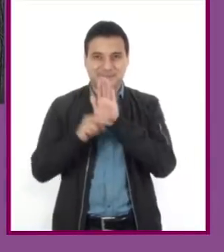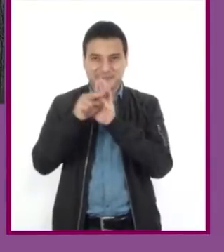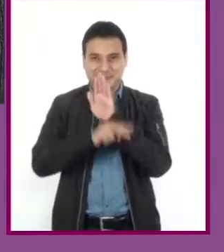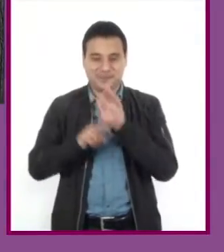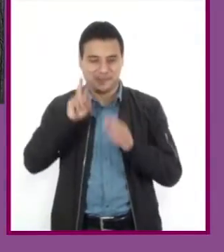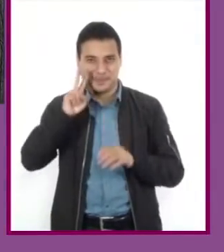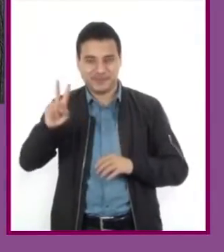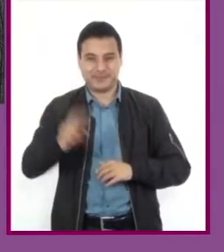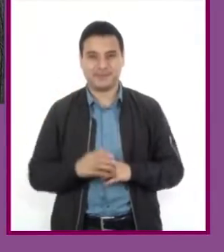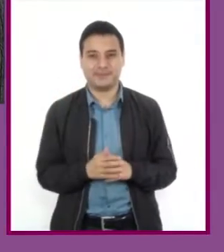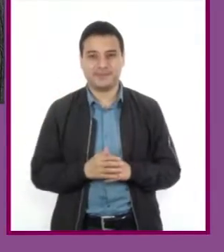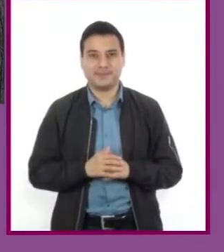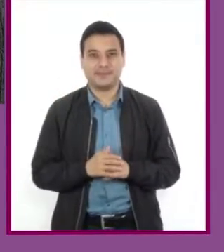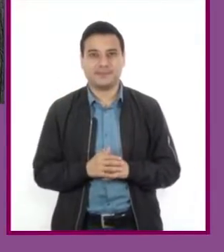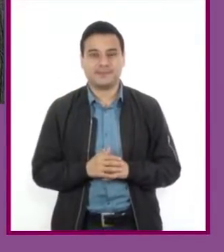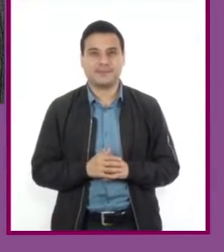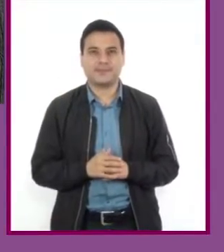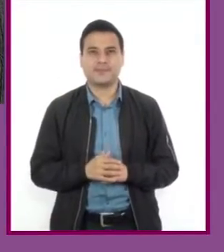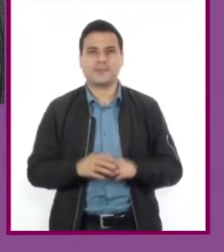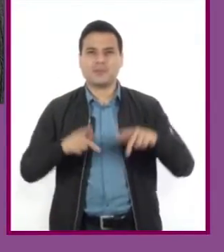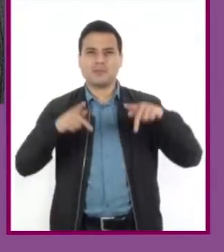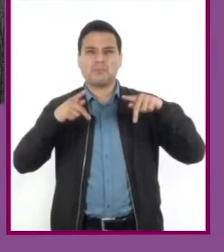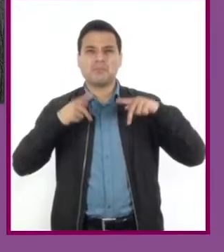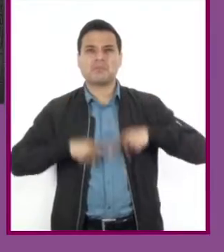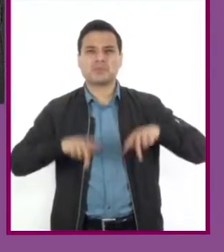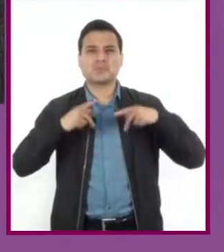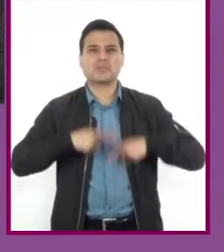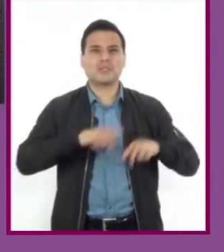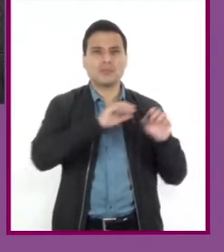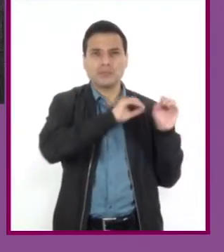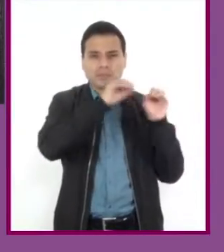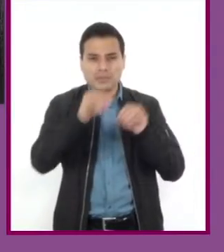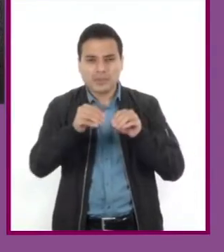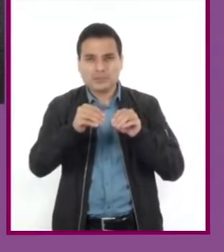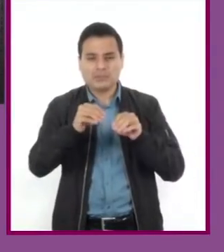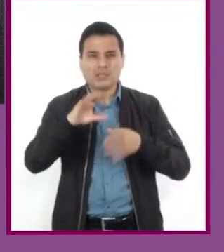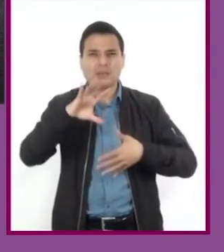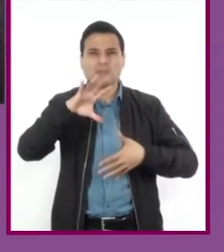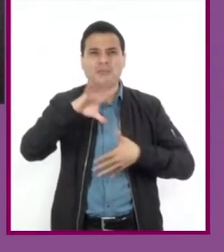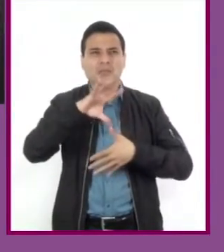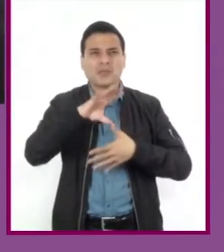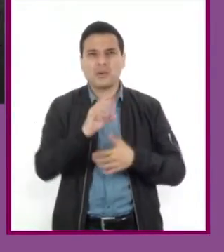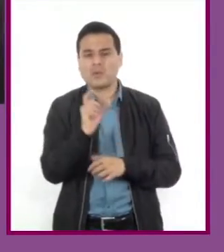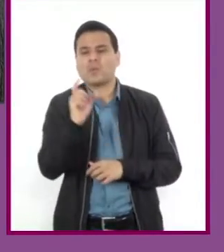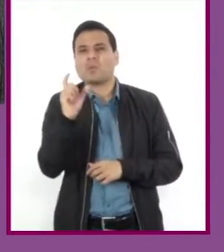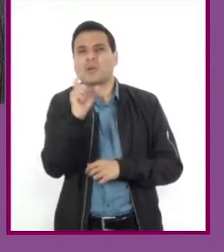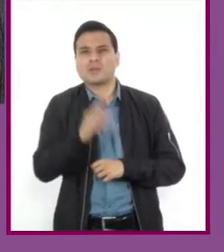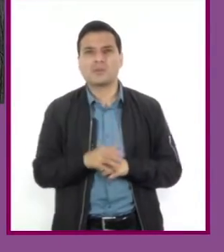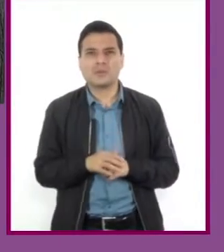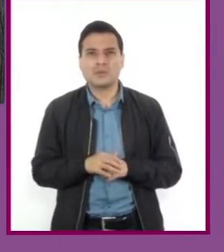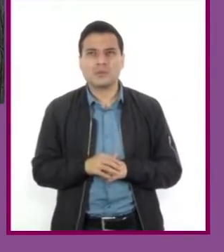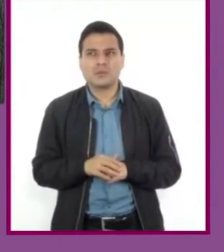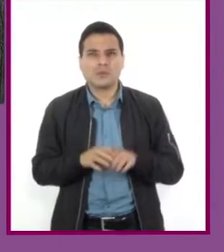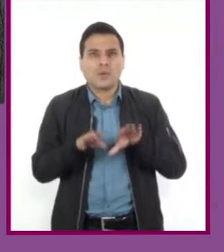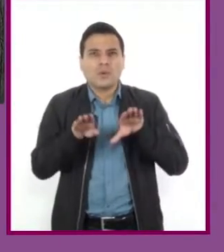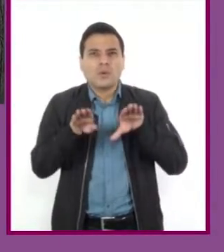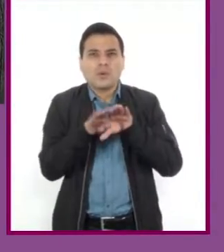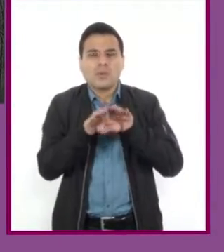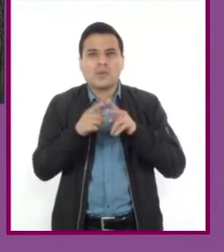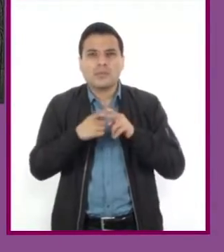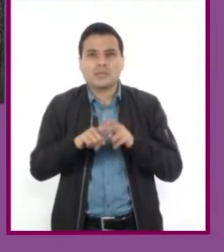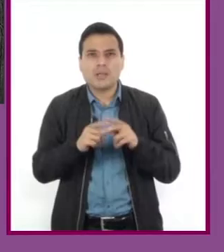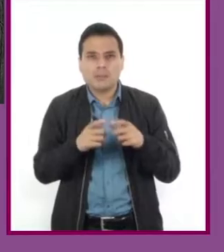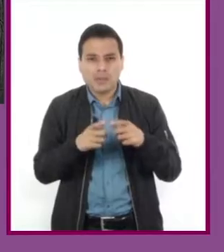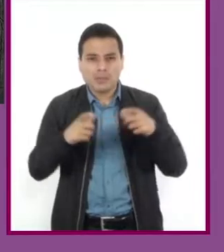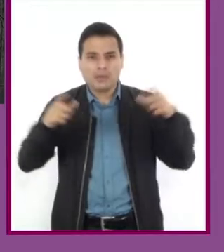qué momento llegaron los primeros pobladores al continente y cómo se desplazaron hacia Mesoamérica? ¿Cuándo y cómo comenzó